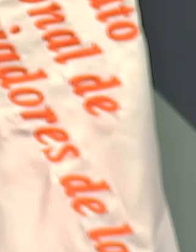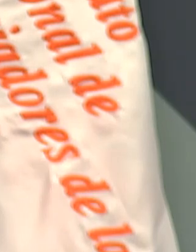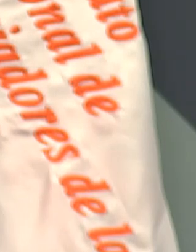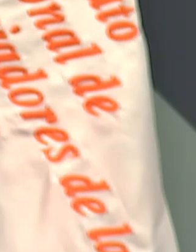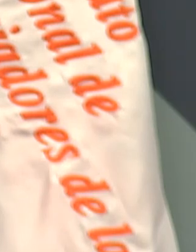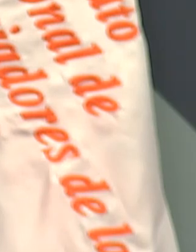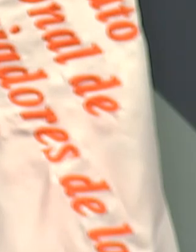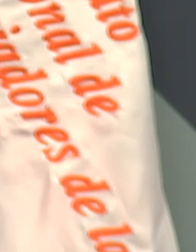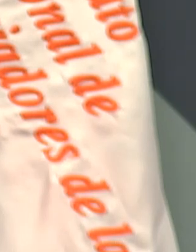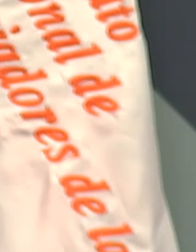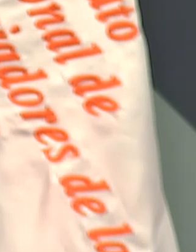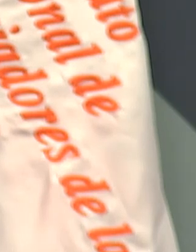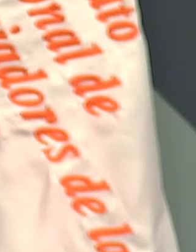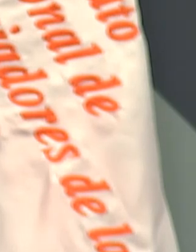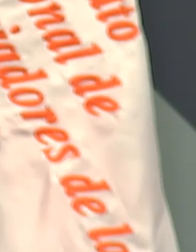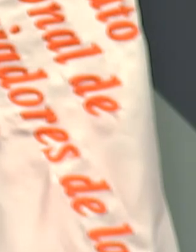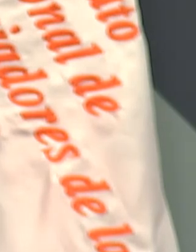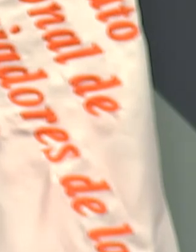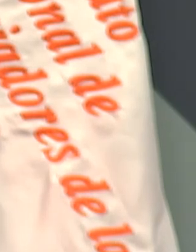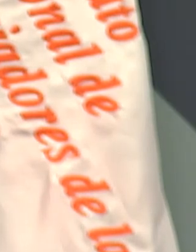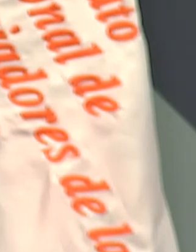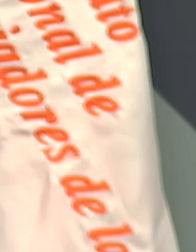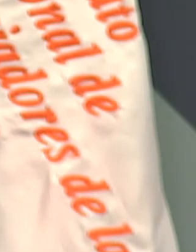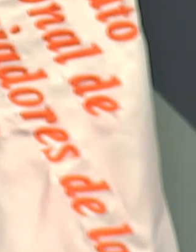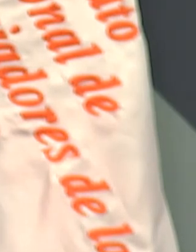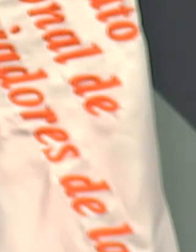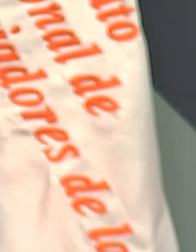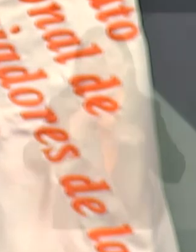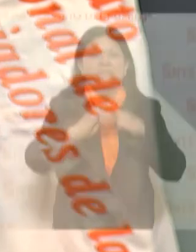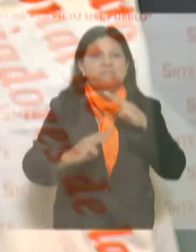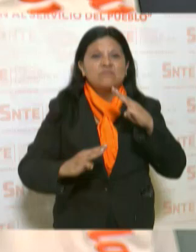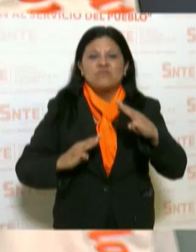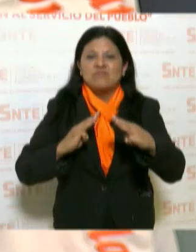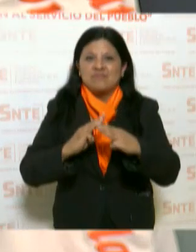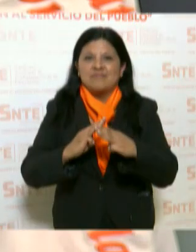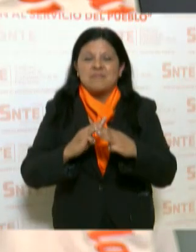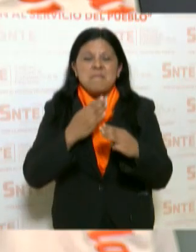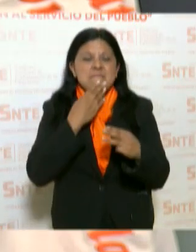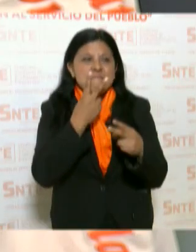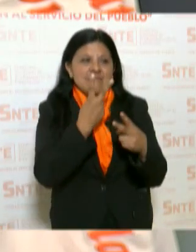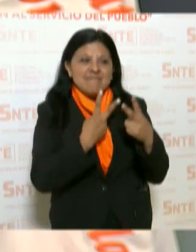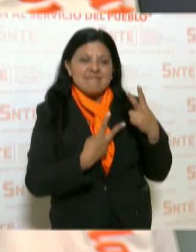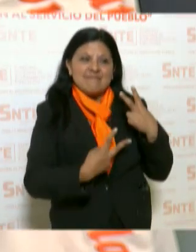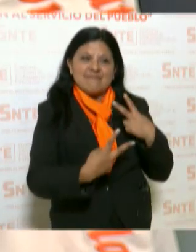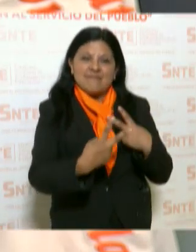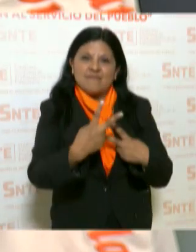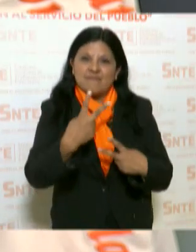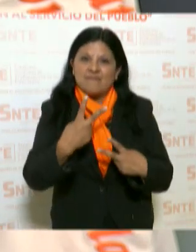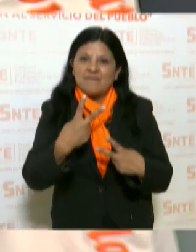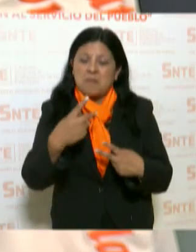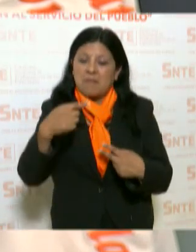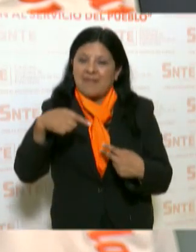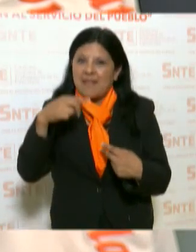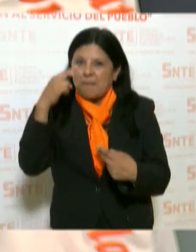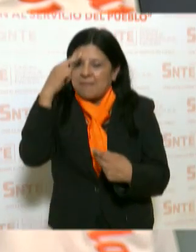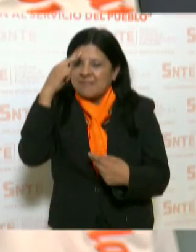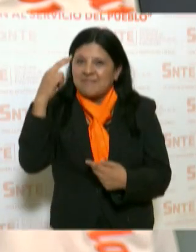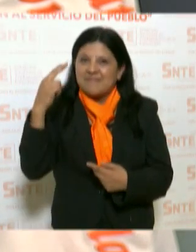de muchos países del mundo, bienvenidos a México.